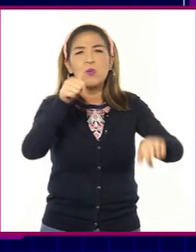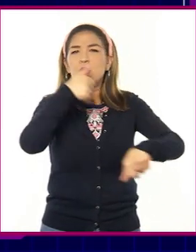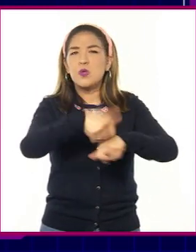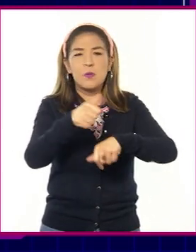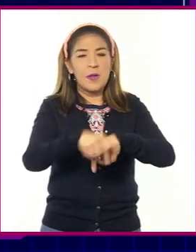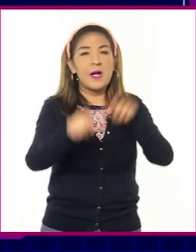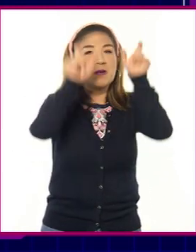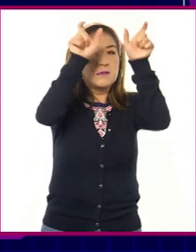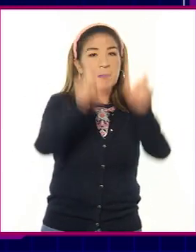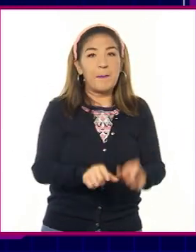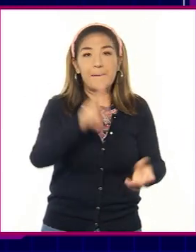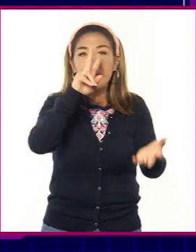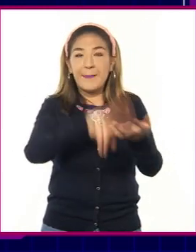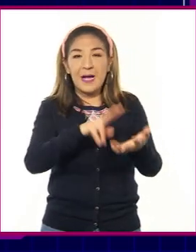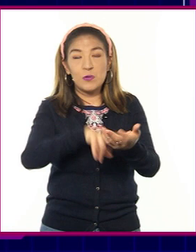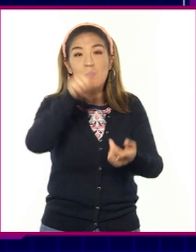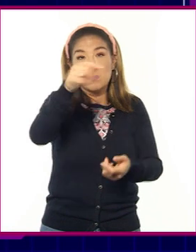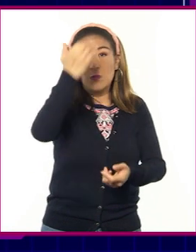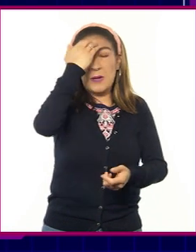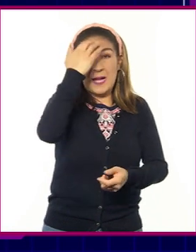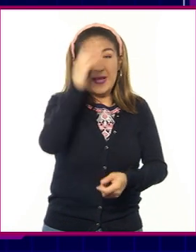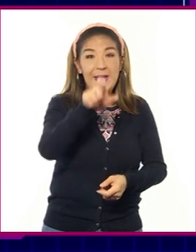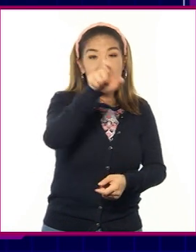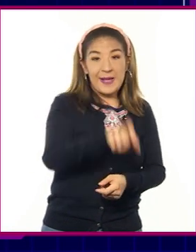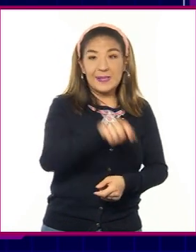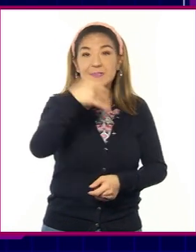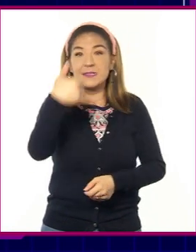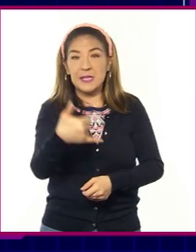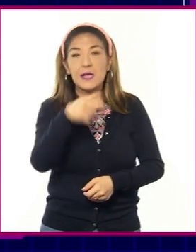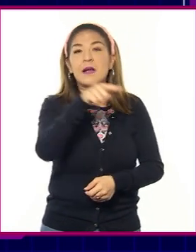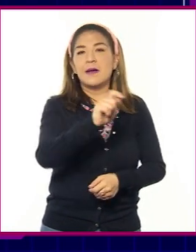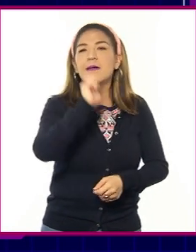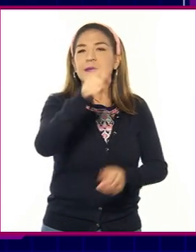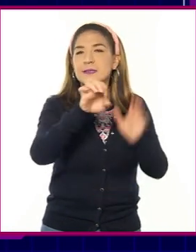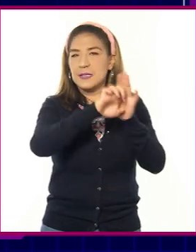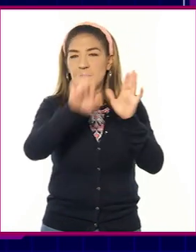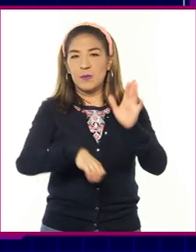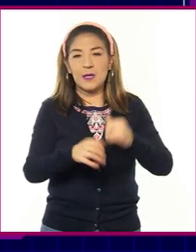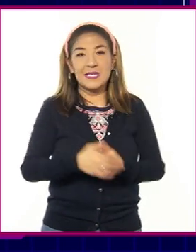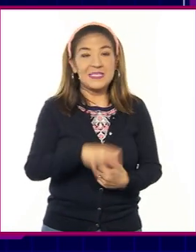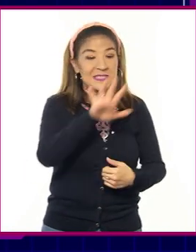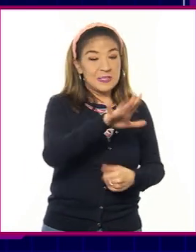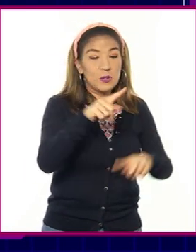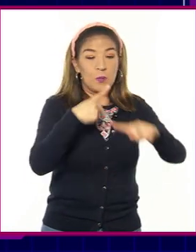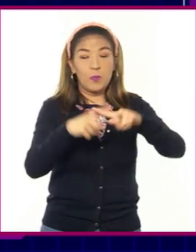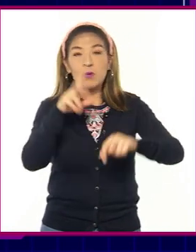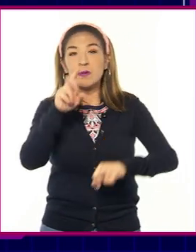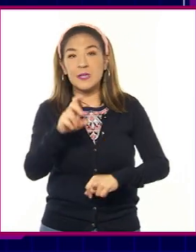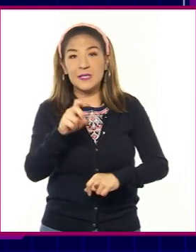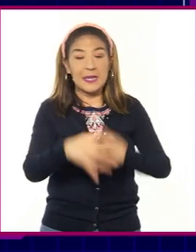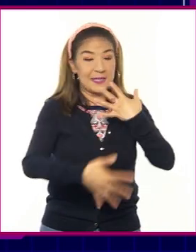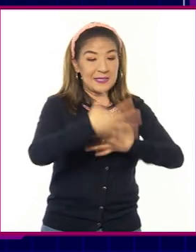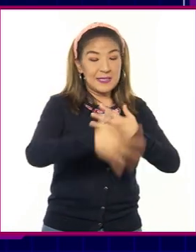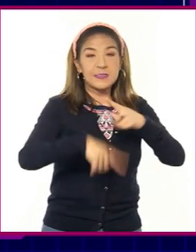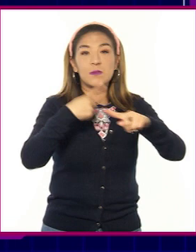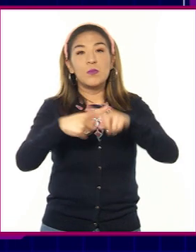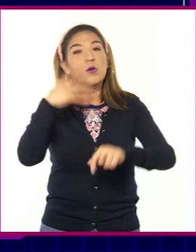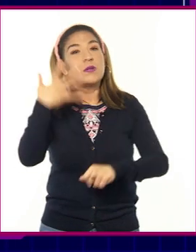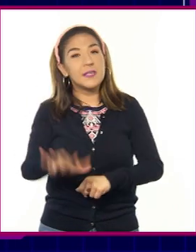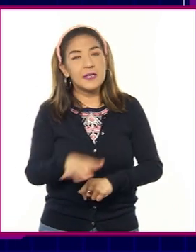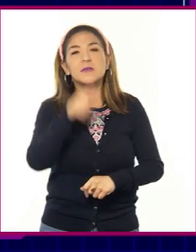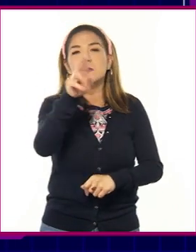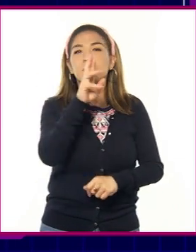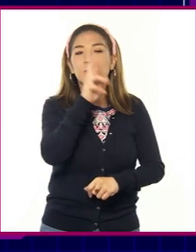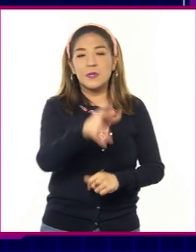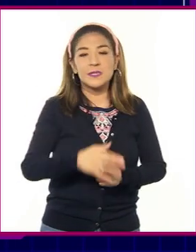las dos parejas de valores conocidos para X y Y, es decir, 5 por 30 y 15 por 10,